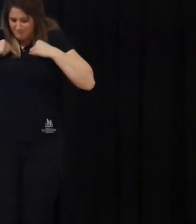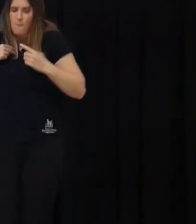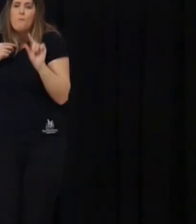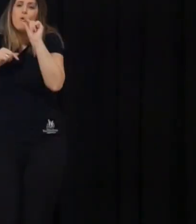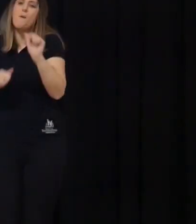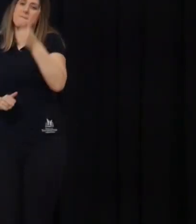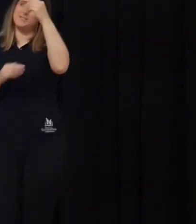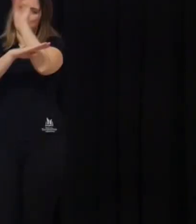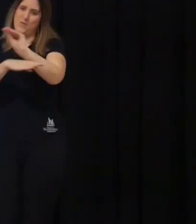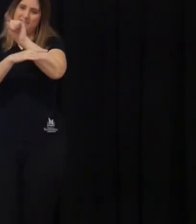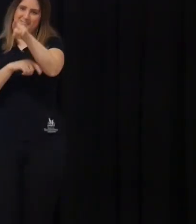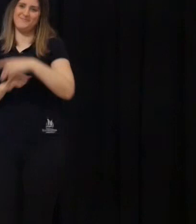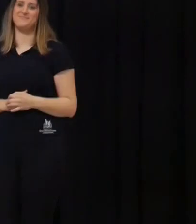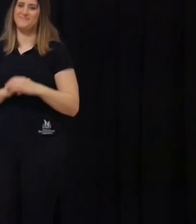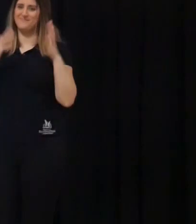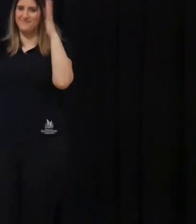gracias.